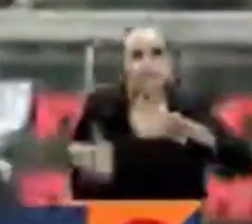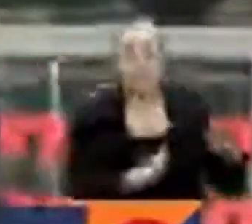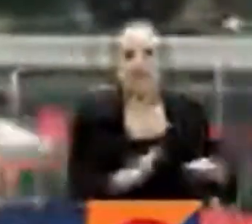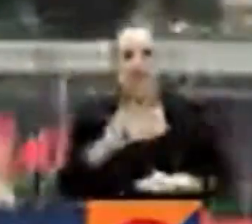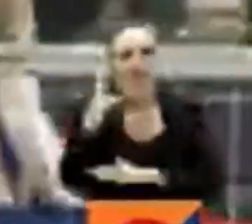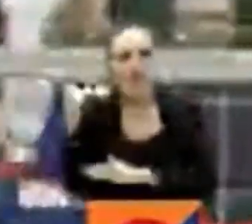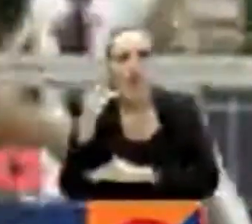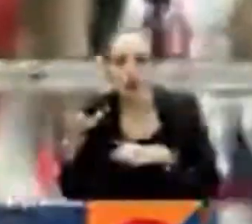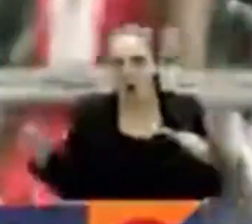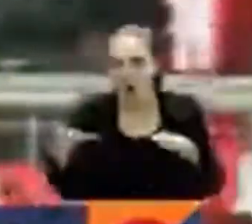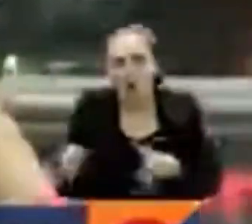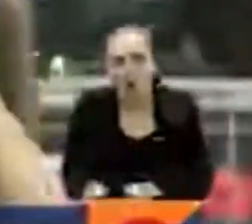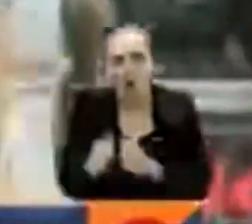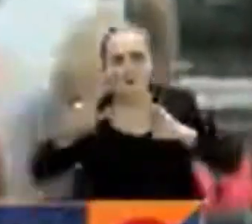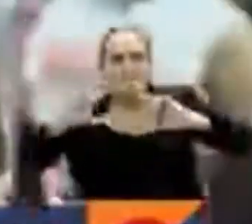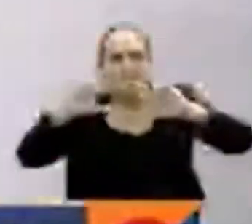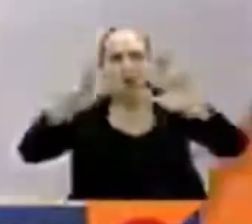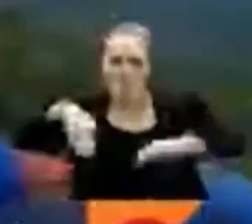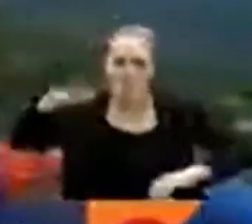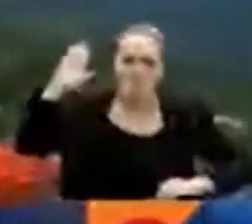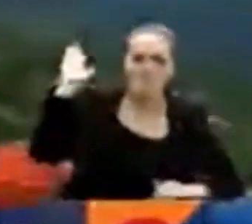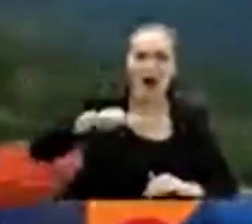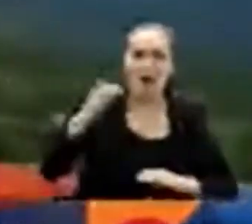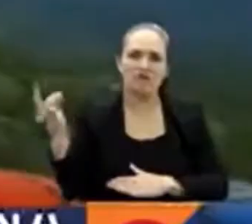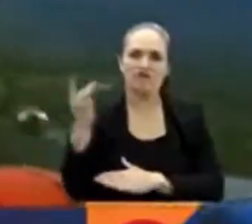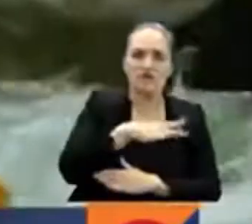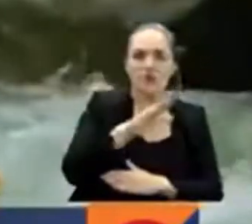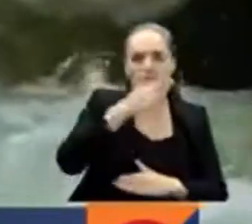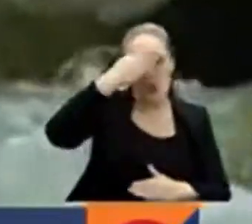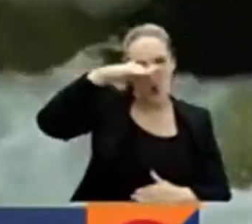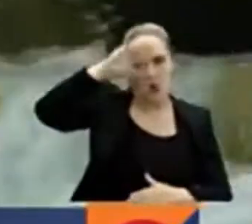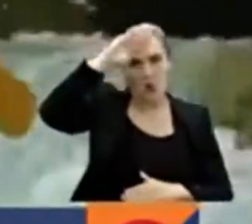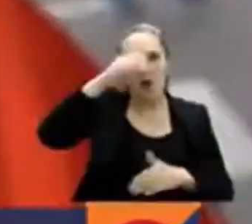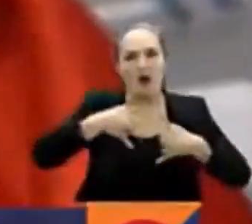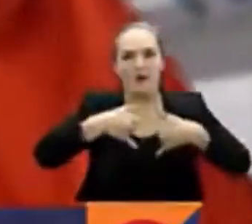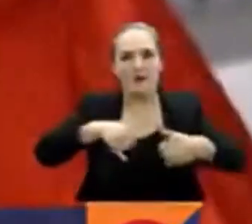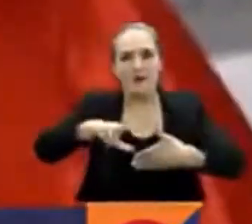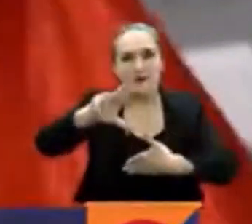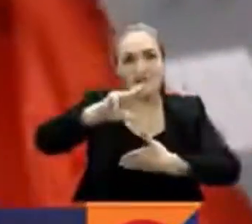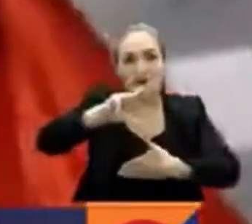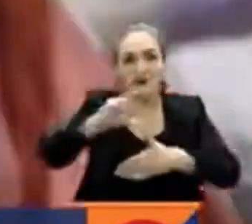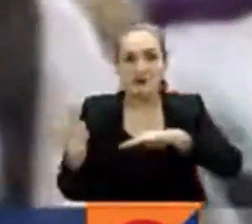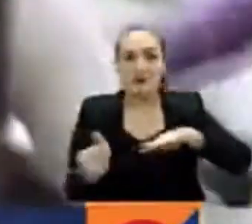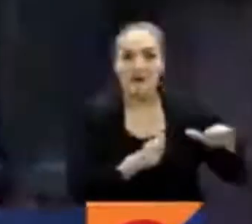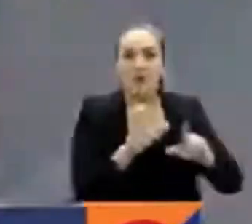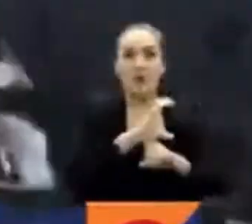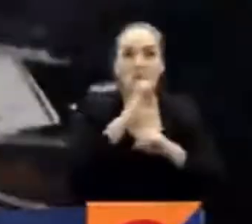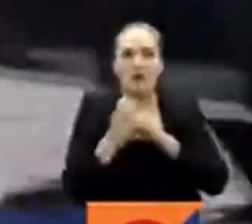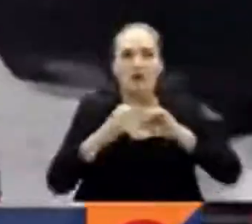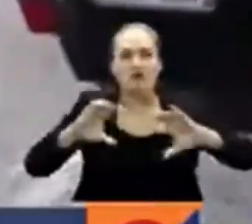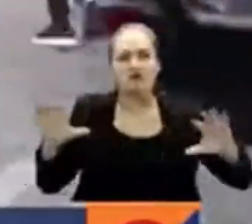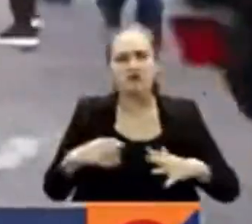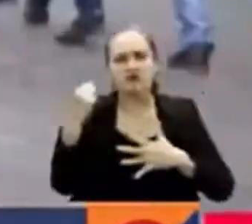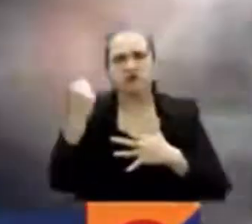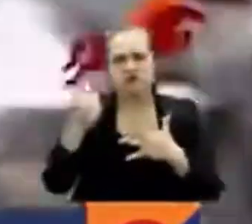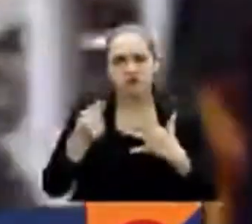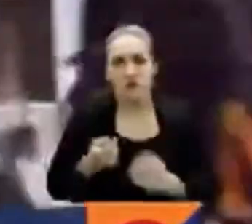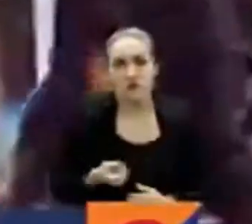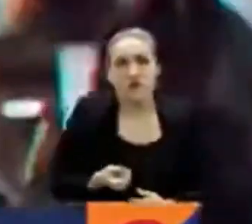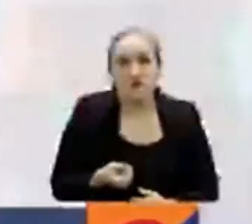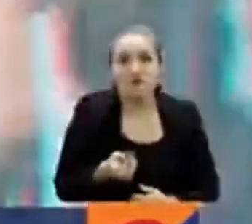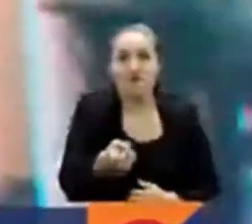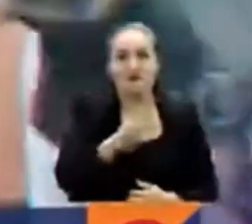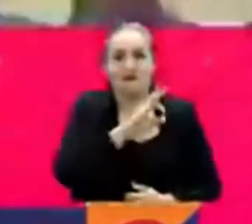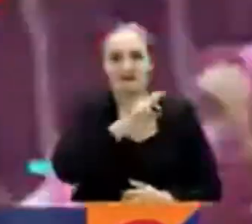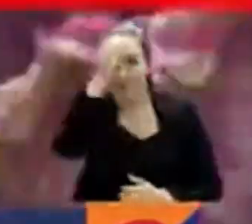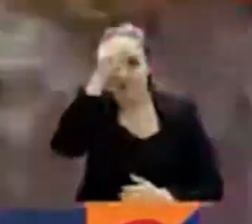voleibol le ganó a Cuba en la Copa Panamericana. En cultura, la agenda de actividades para disfrutar este fin de semana en el